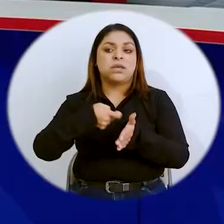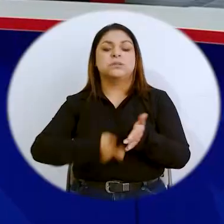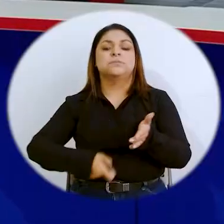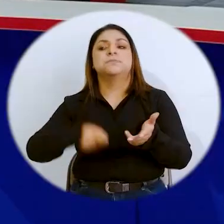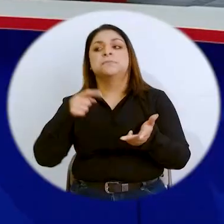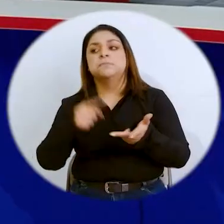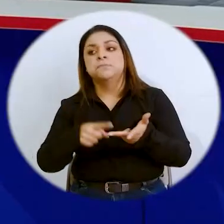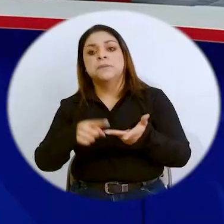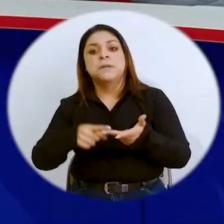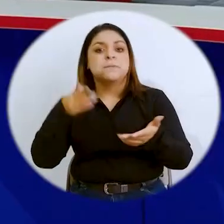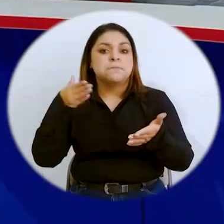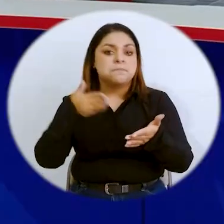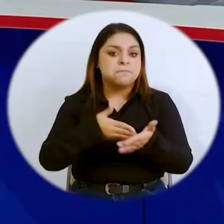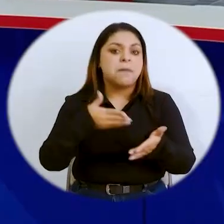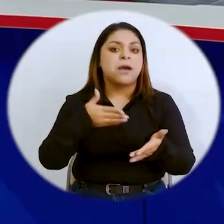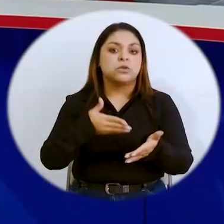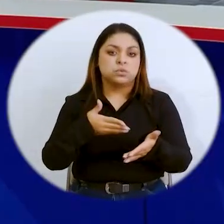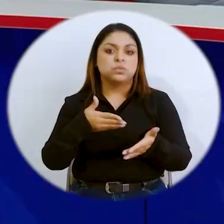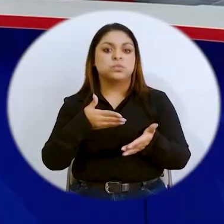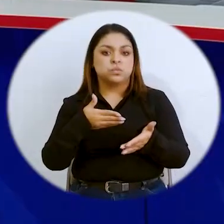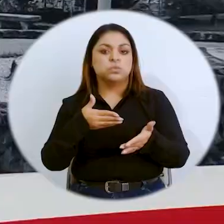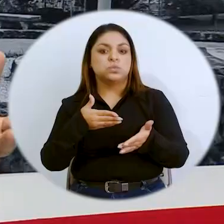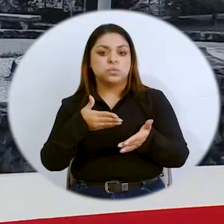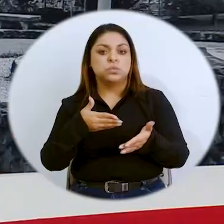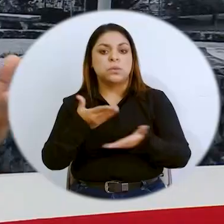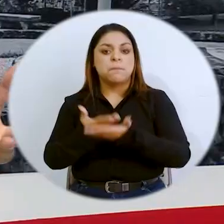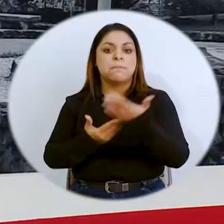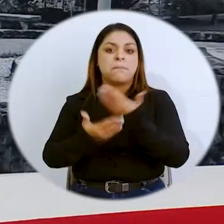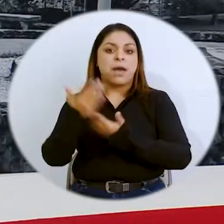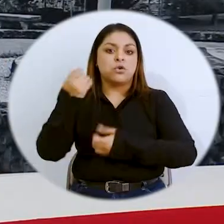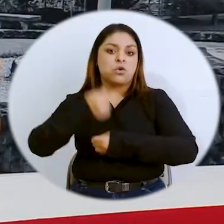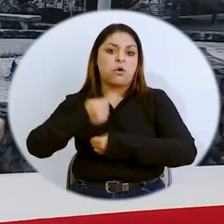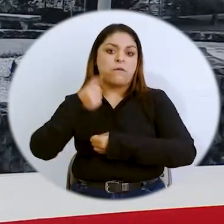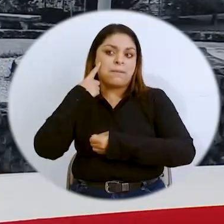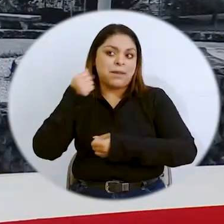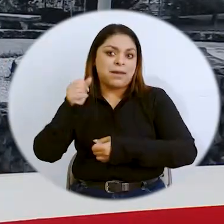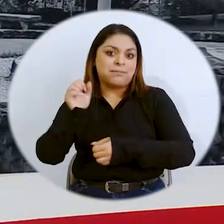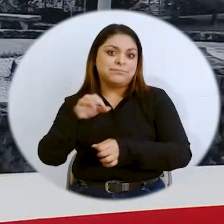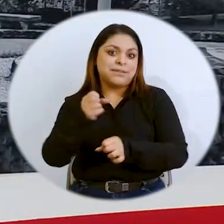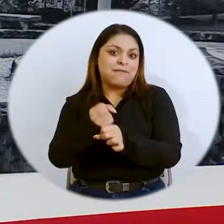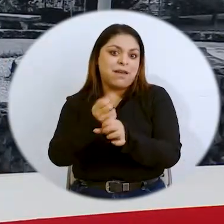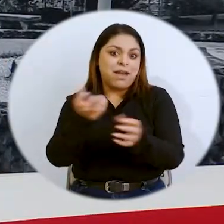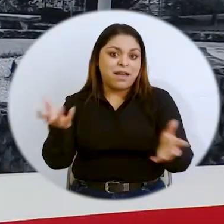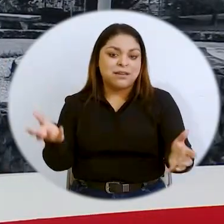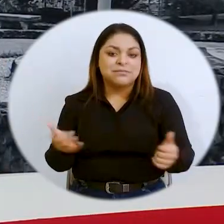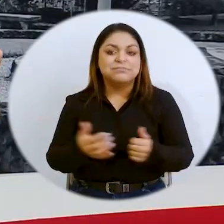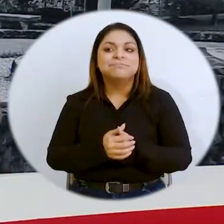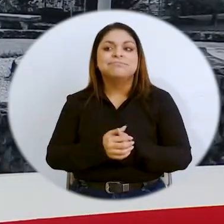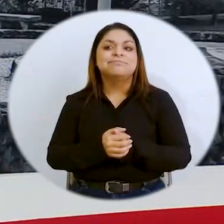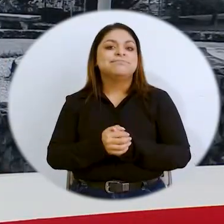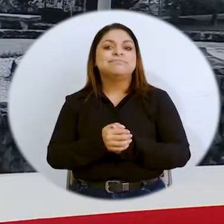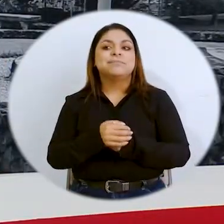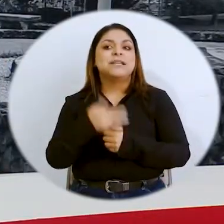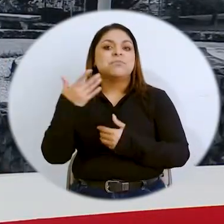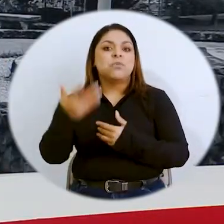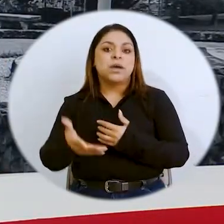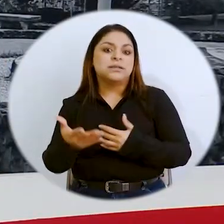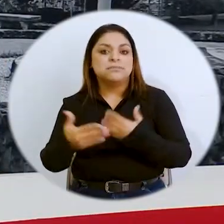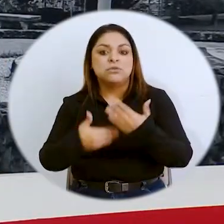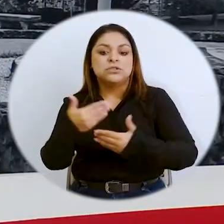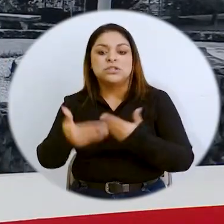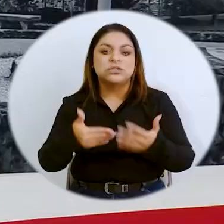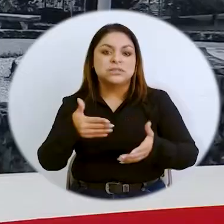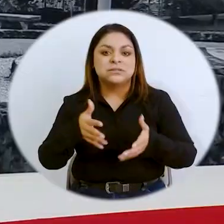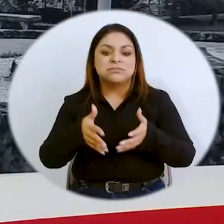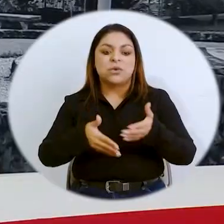de impuestos, va a tener impacto en la mano de obra que va a estar disponible para activar la economía, en procesos de cuidado